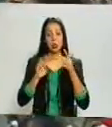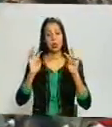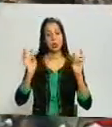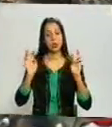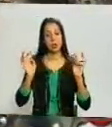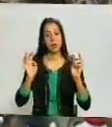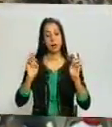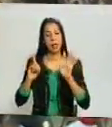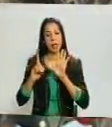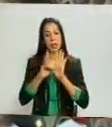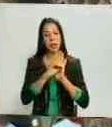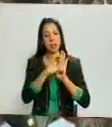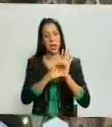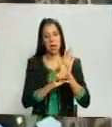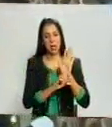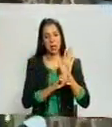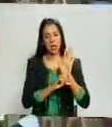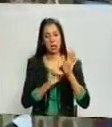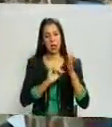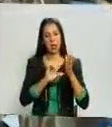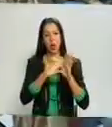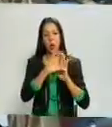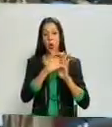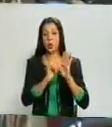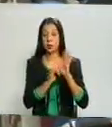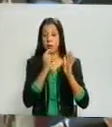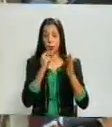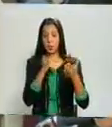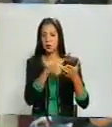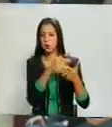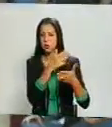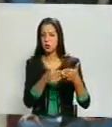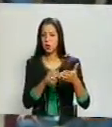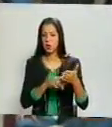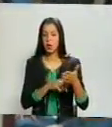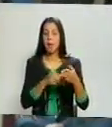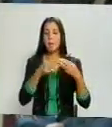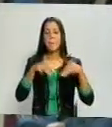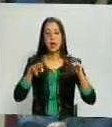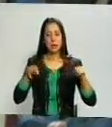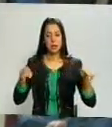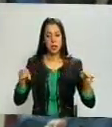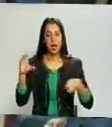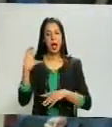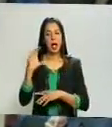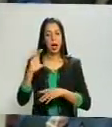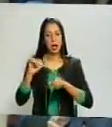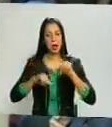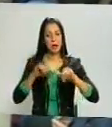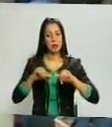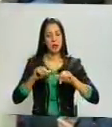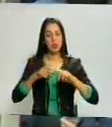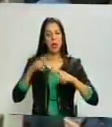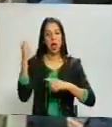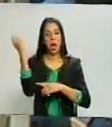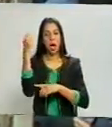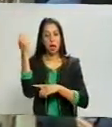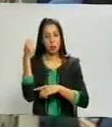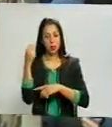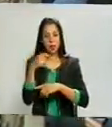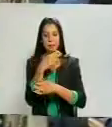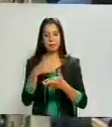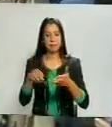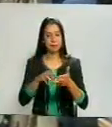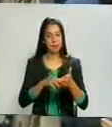decreto constituyente para la supresión y liquidación del área metropolitana de Caracas y del distrito Alto Apure. En este punto,